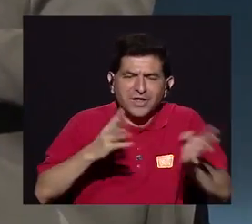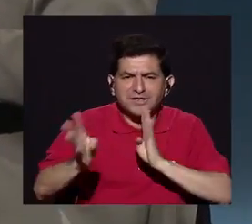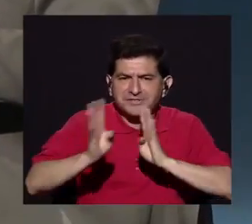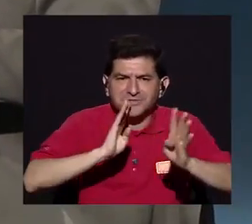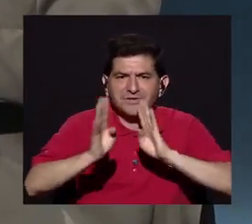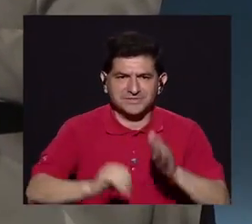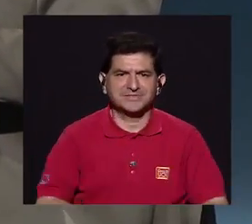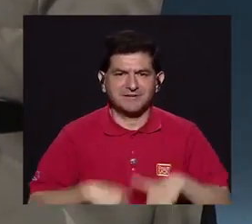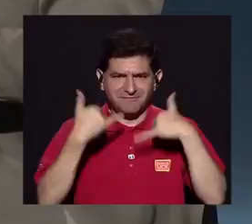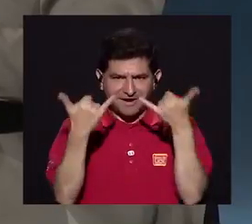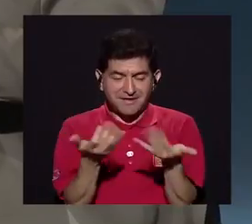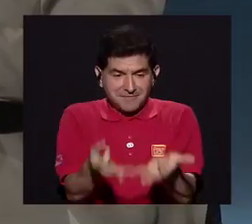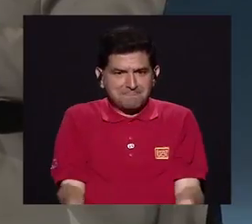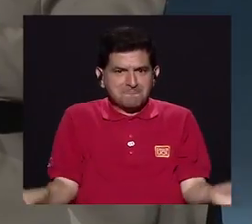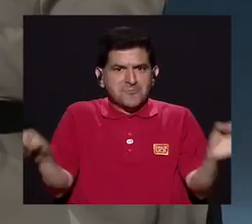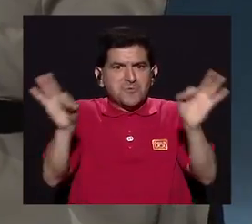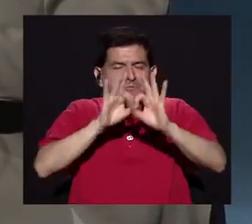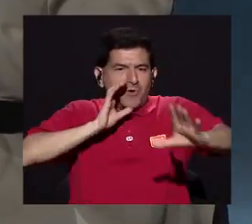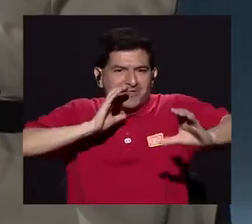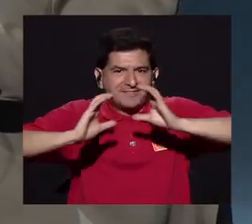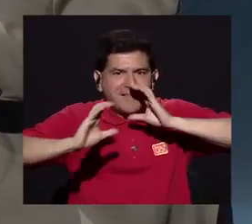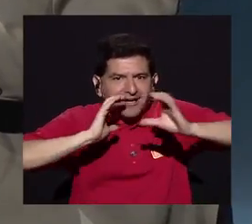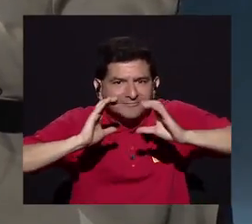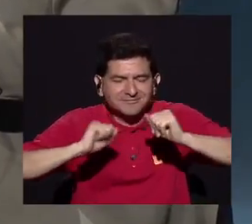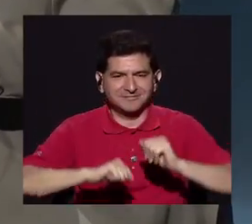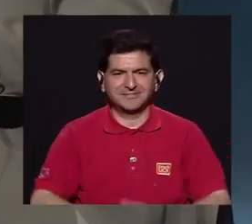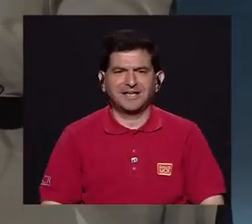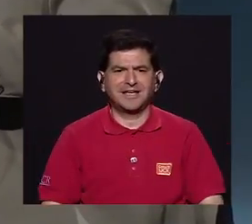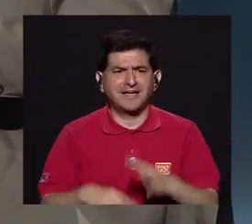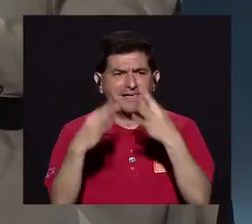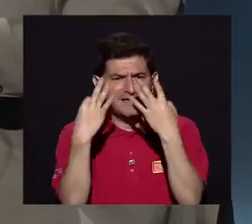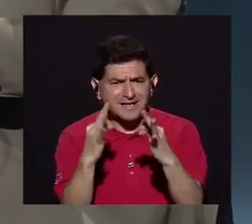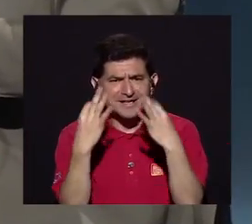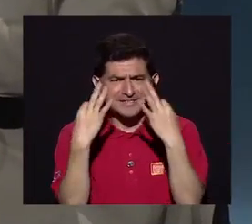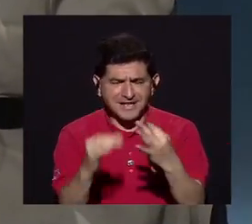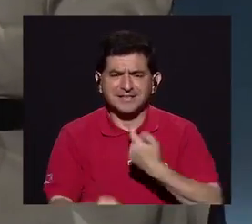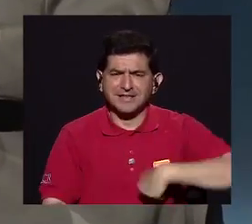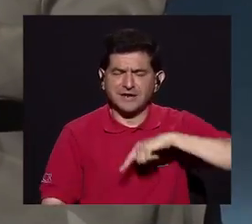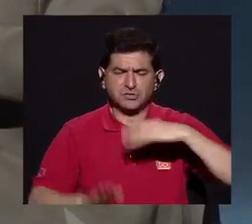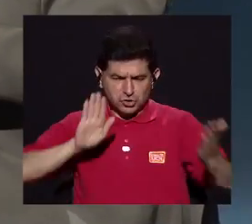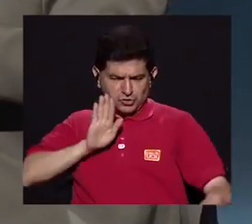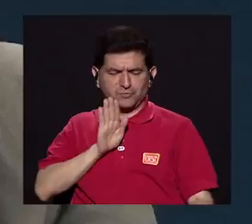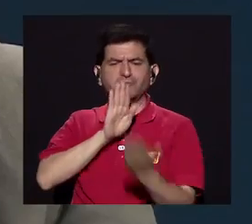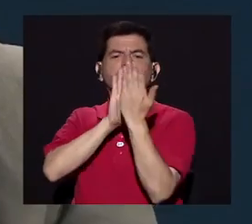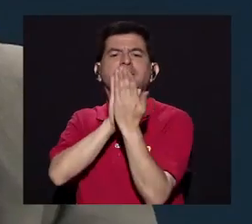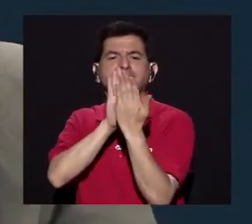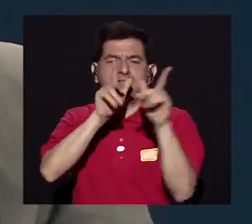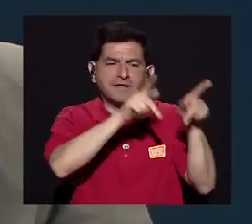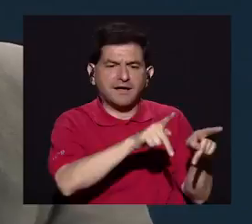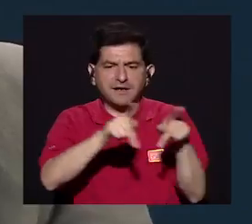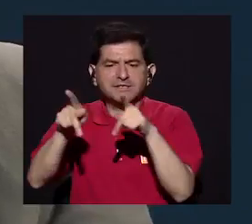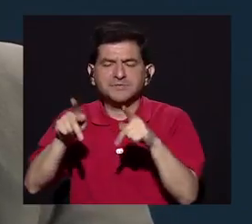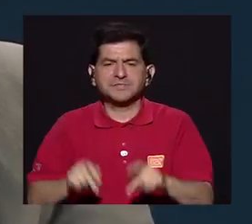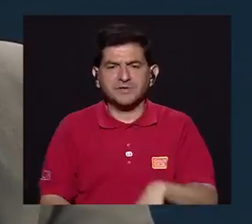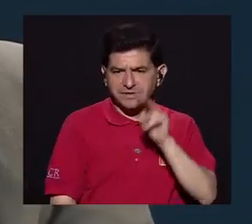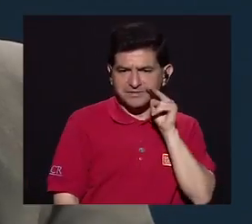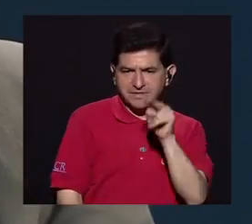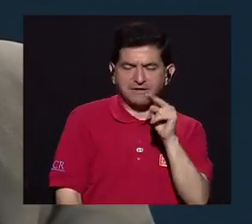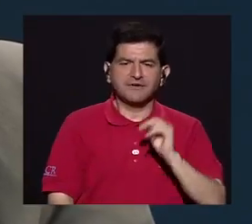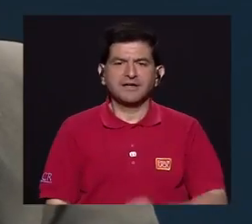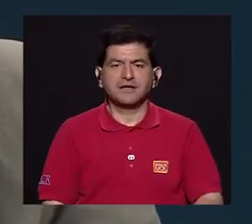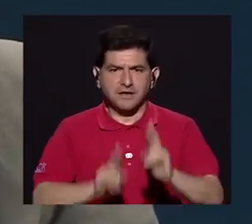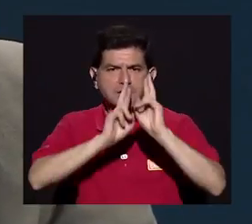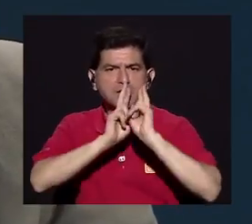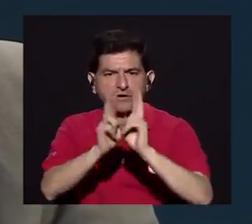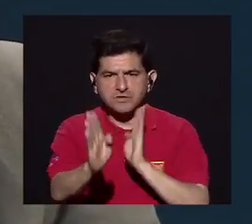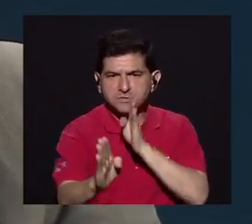hablado que son fundamentales en la comunicación, y es dar casualmente siempre nosotros de frente a nuestras audiencias